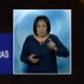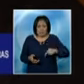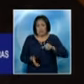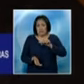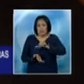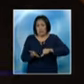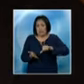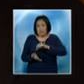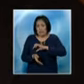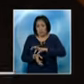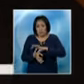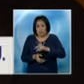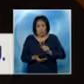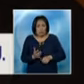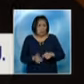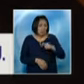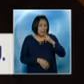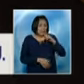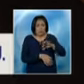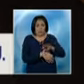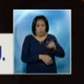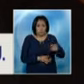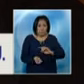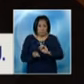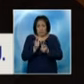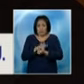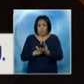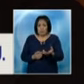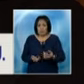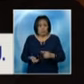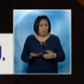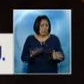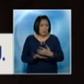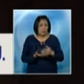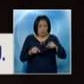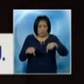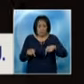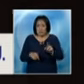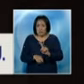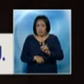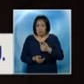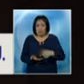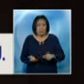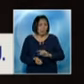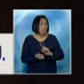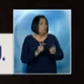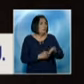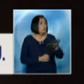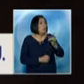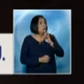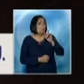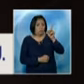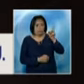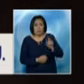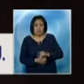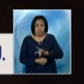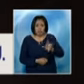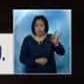pedido. Entonces la doctora buena me cambió, entonces ya no insistir acá. Entonces me cambió que a Estados Unidos para que se